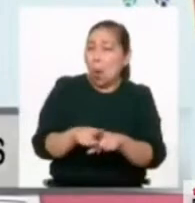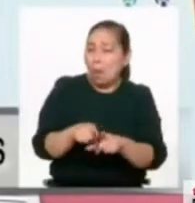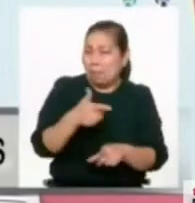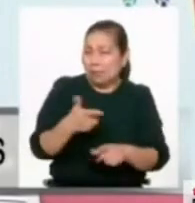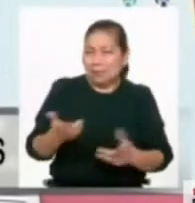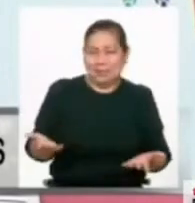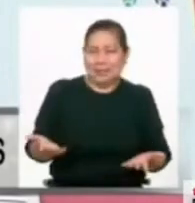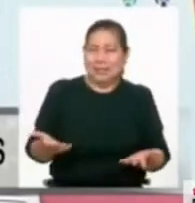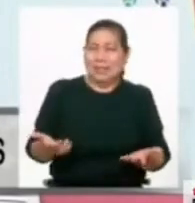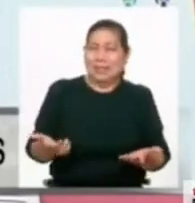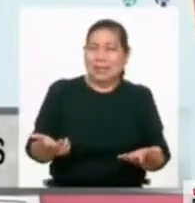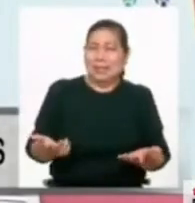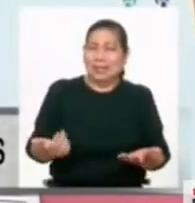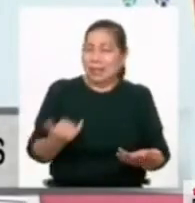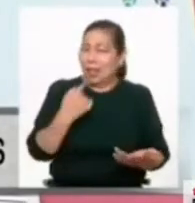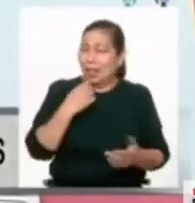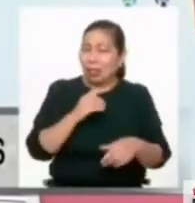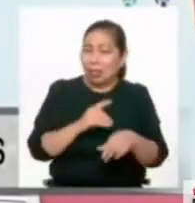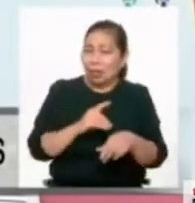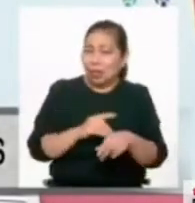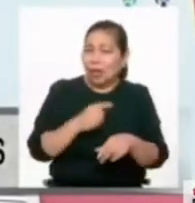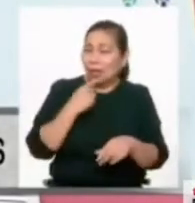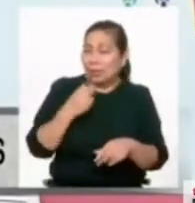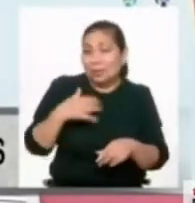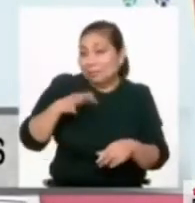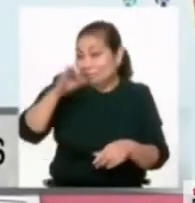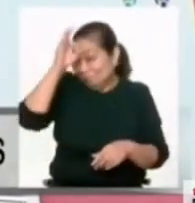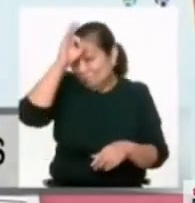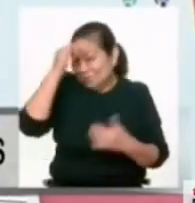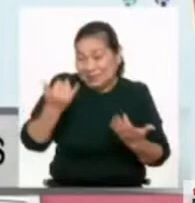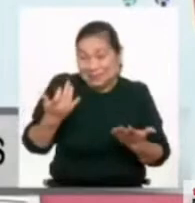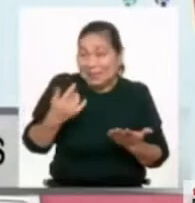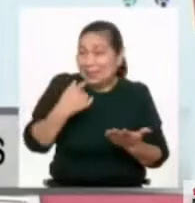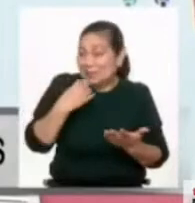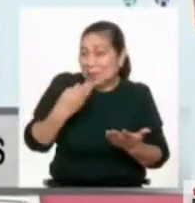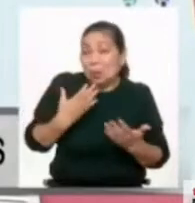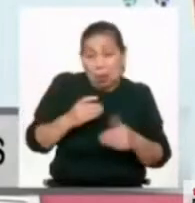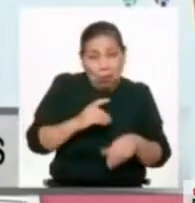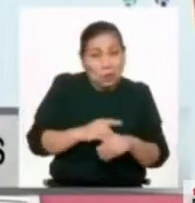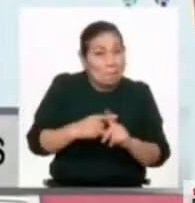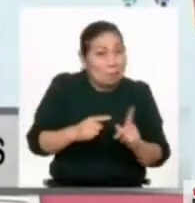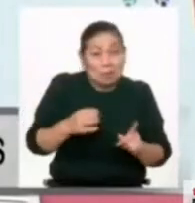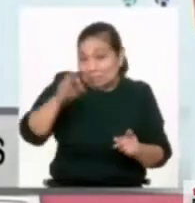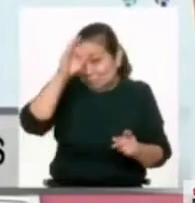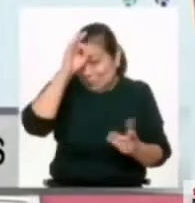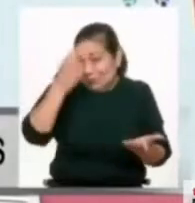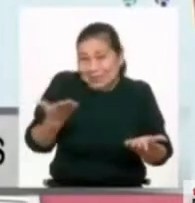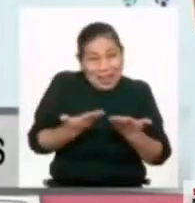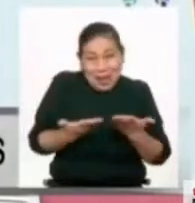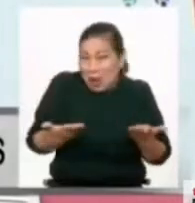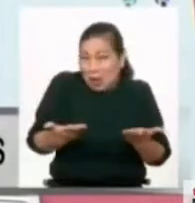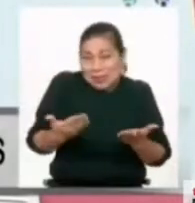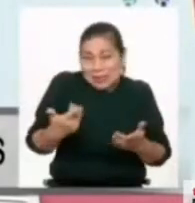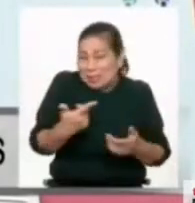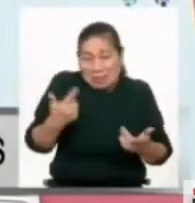de armas, ¿no? Y el médico, que no sabe nada de estas cosas, será muy buen médico, pero que no sabe nada de estas